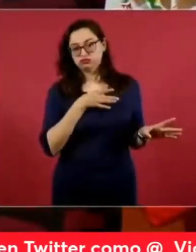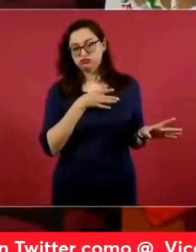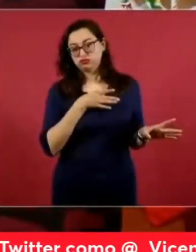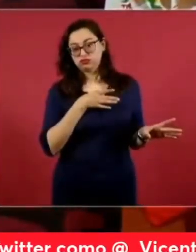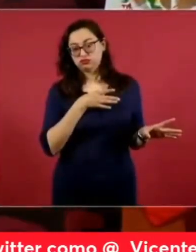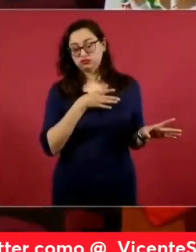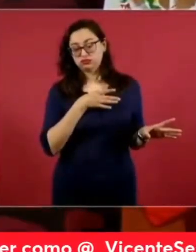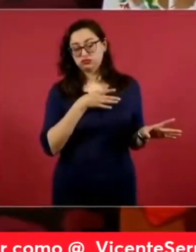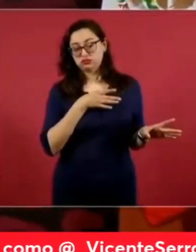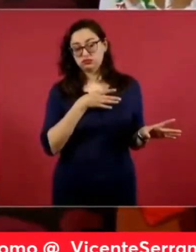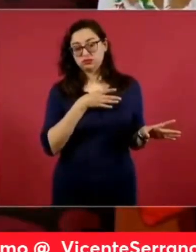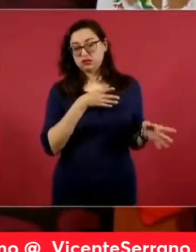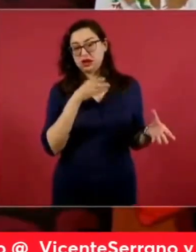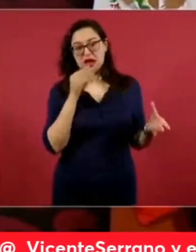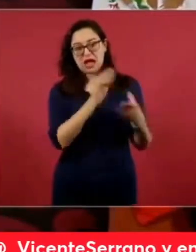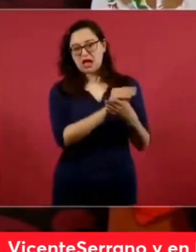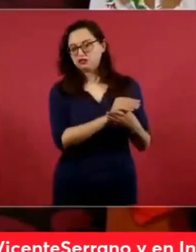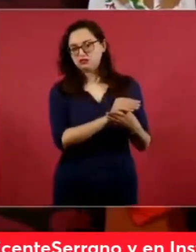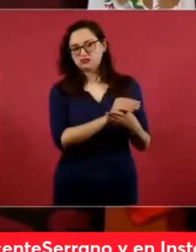99% en contra.